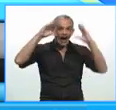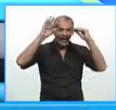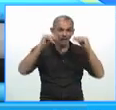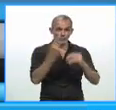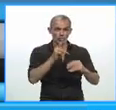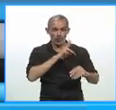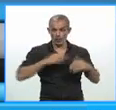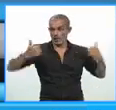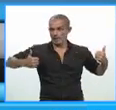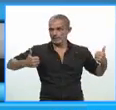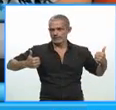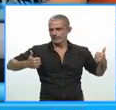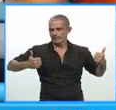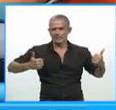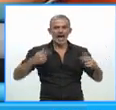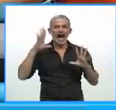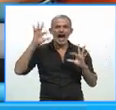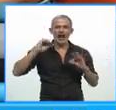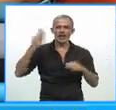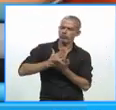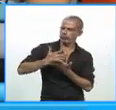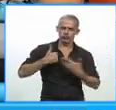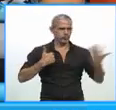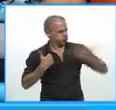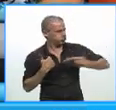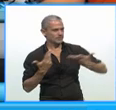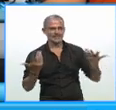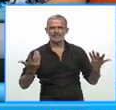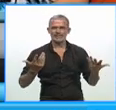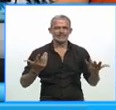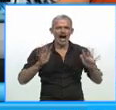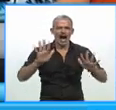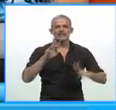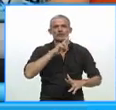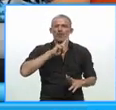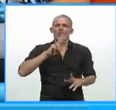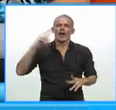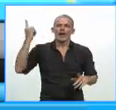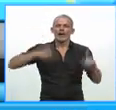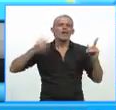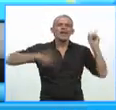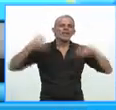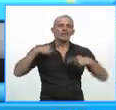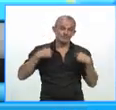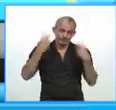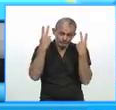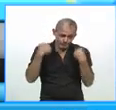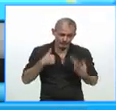qué? No puedo hacer nada. Cada cosa que digo, te cuatro meses. Sí, vos te... Bueno, sí. Ellas son las dos que mandan acá, ¿eh? Están